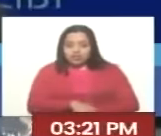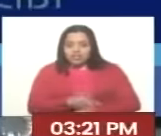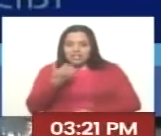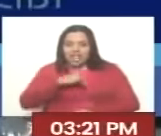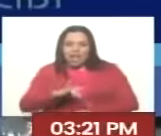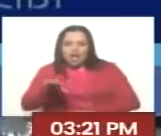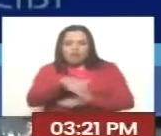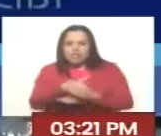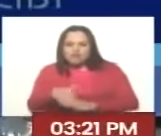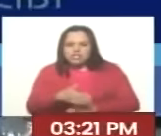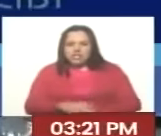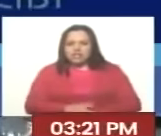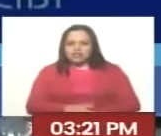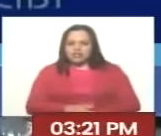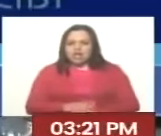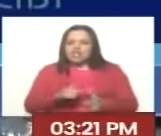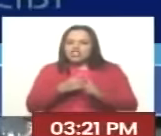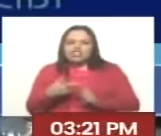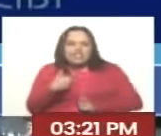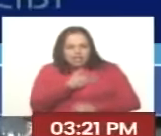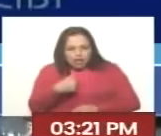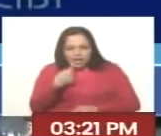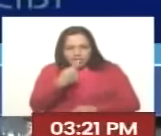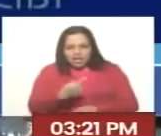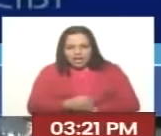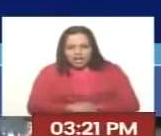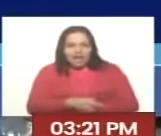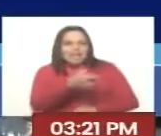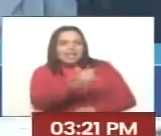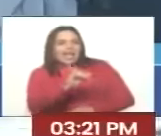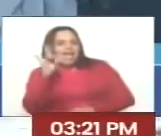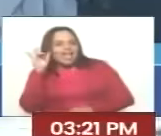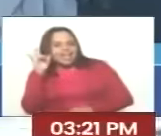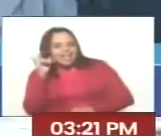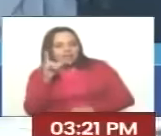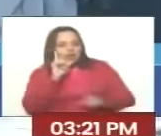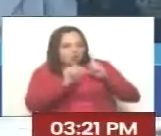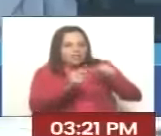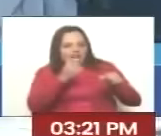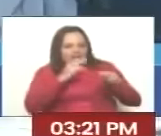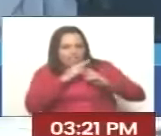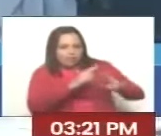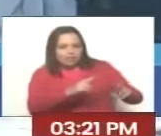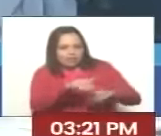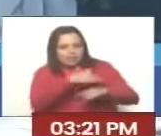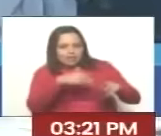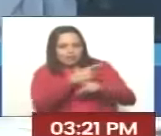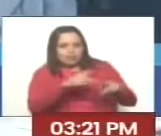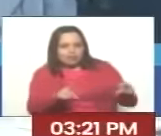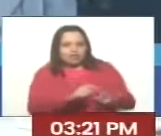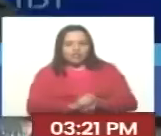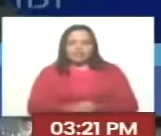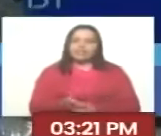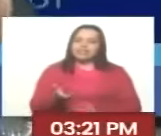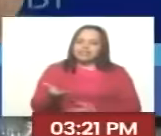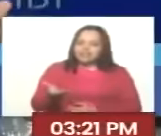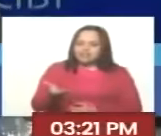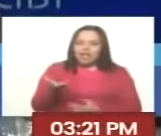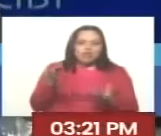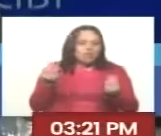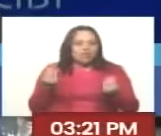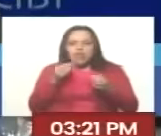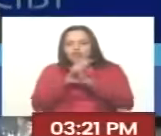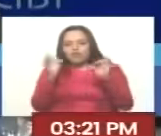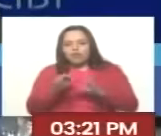que va sonando allí. Lo que te quiero decir... El que le escribe por Instagram, por Twitter, va a tener una respuesta al Ministerio Público. Es que hay muchas vías